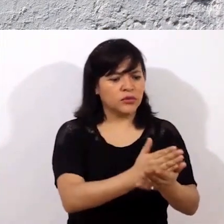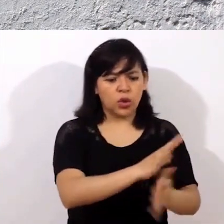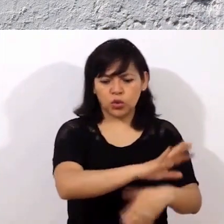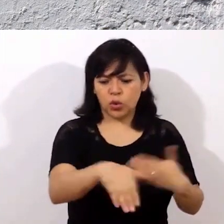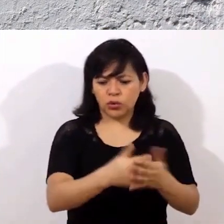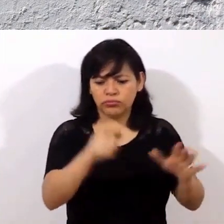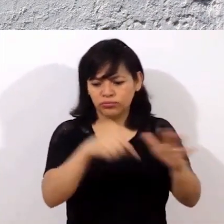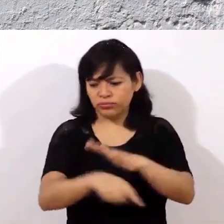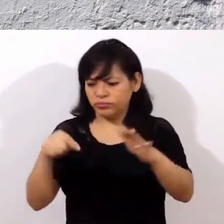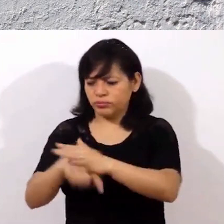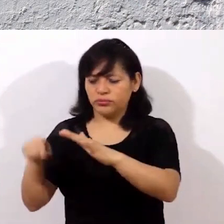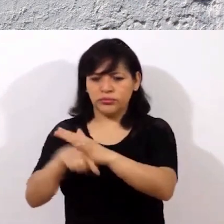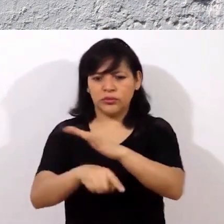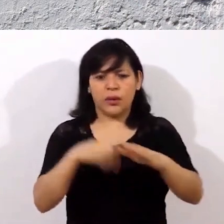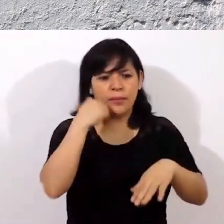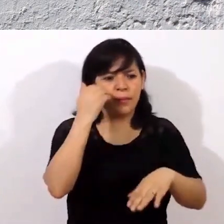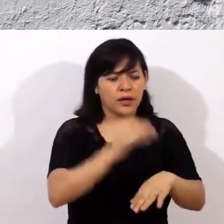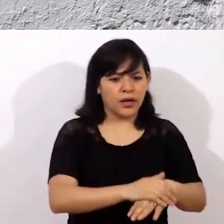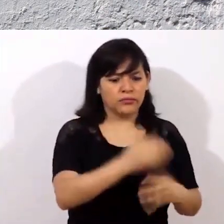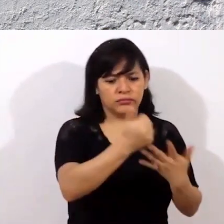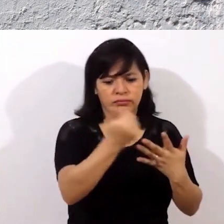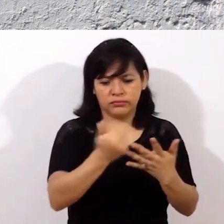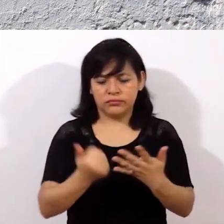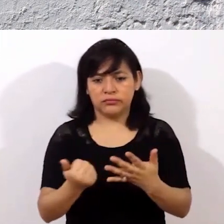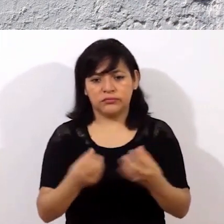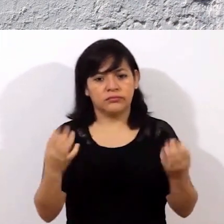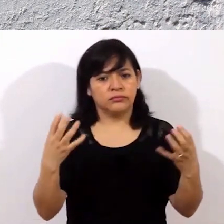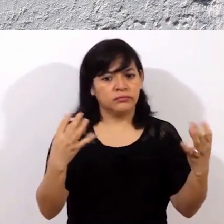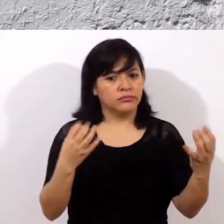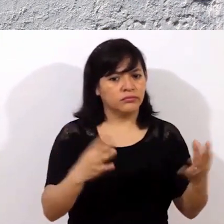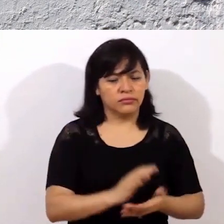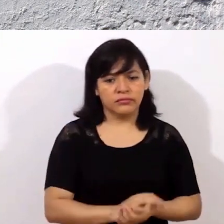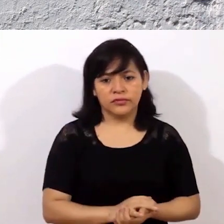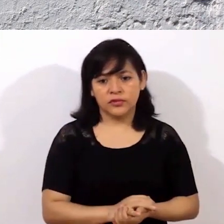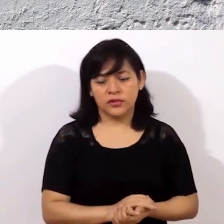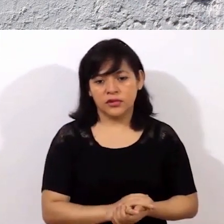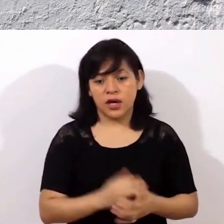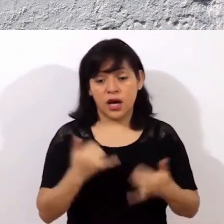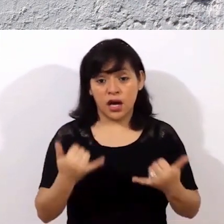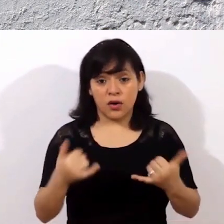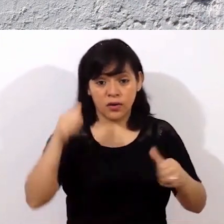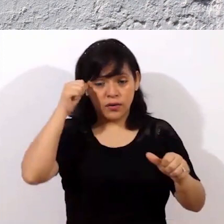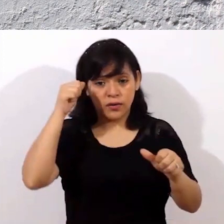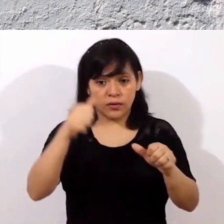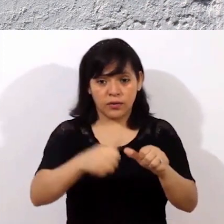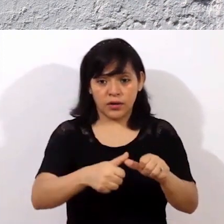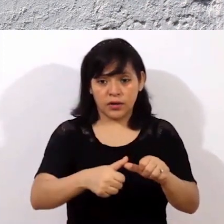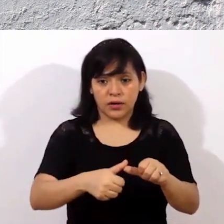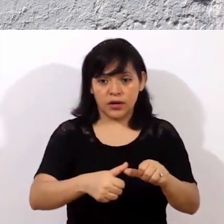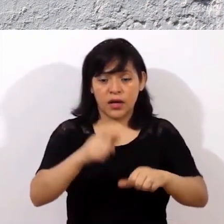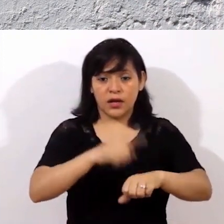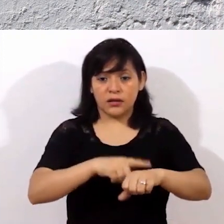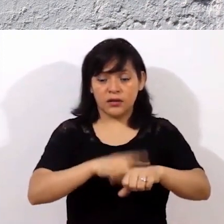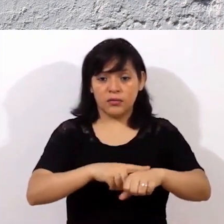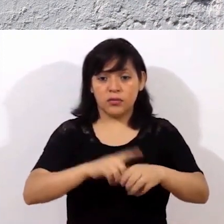que nadie le ponga un pare. Tenemos que recordar un poquito algo acerca de el período después de